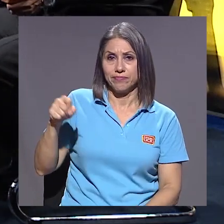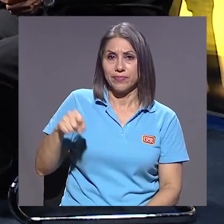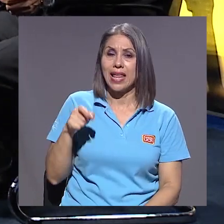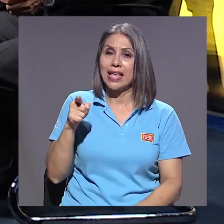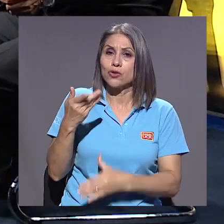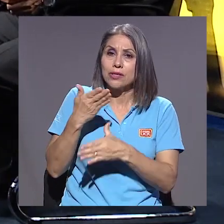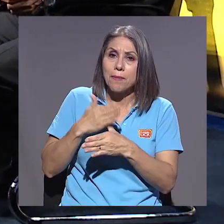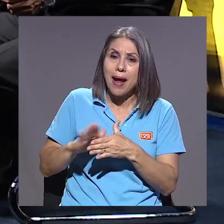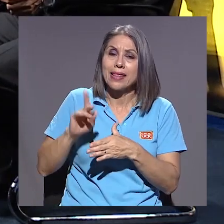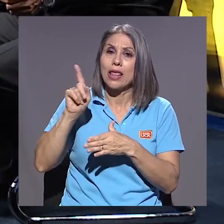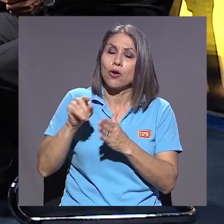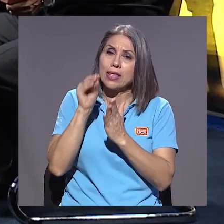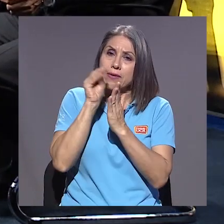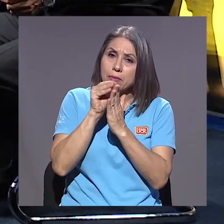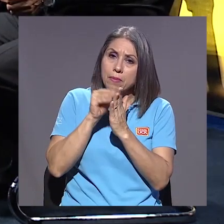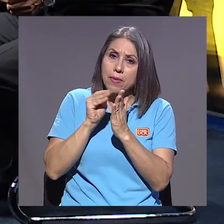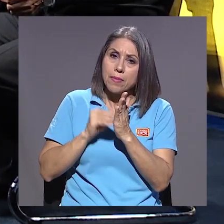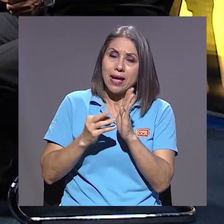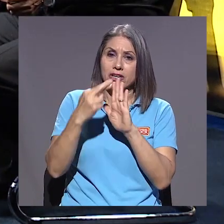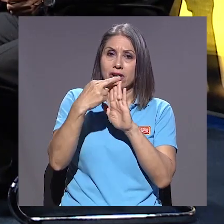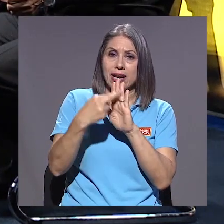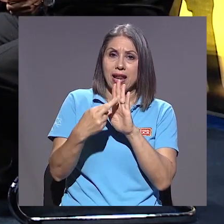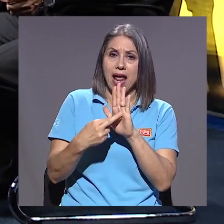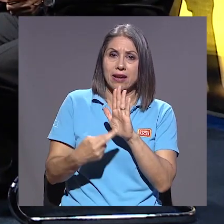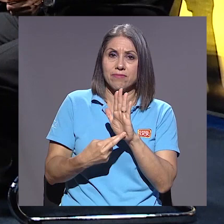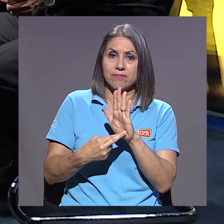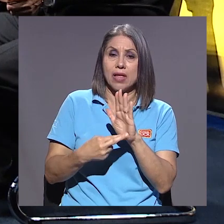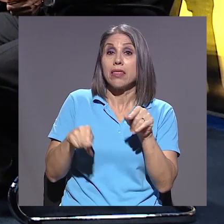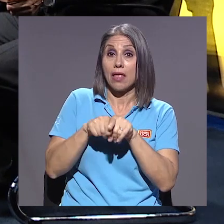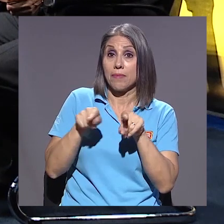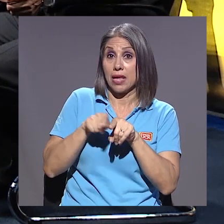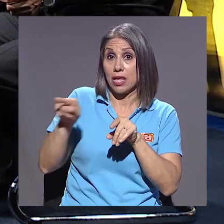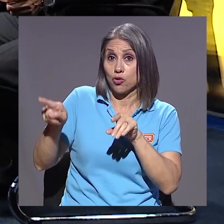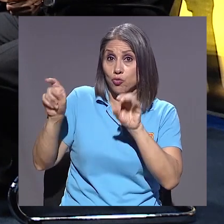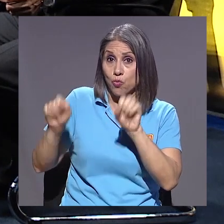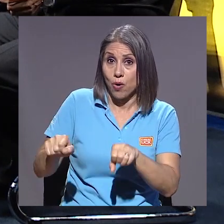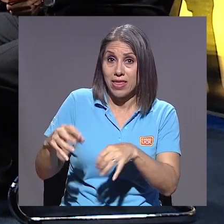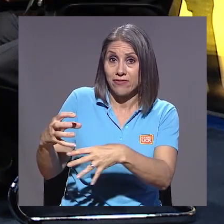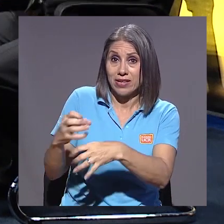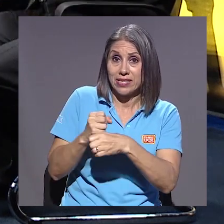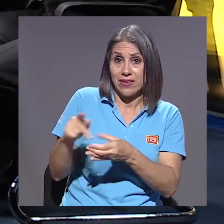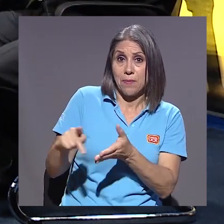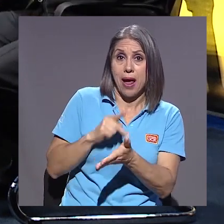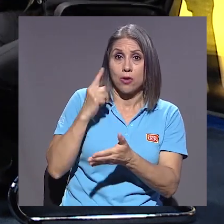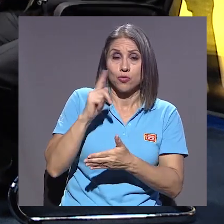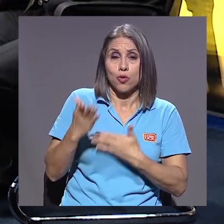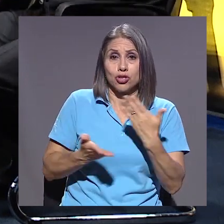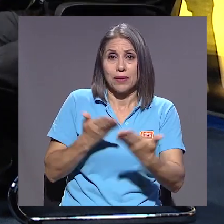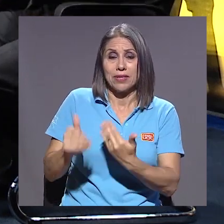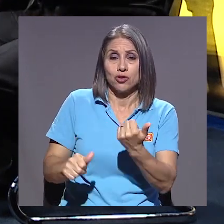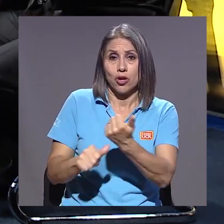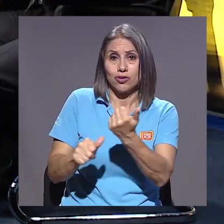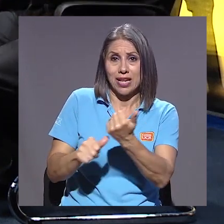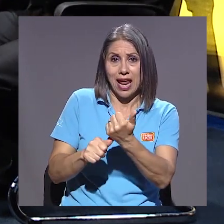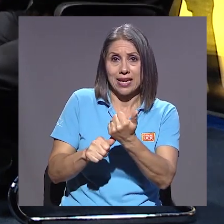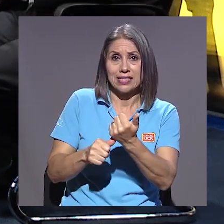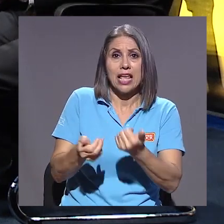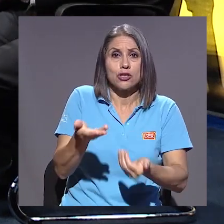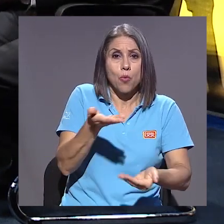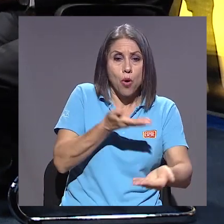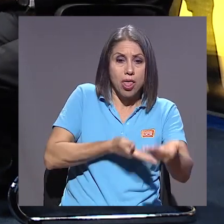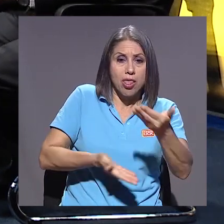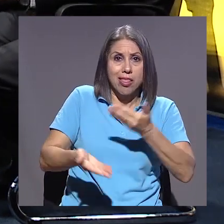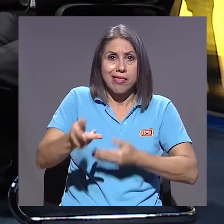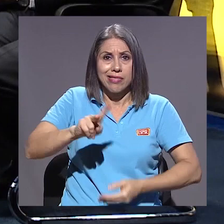se debe arreglar. Ellos van a poder también recibir pago por servicios auxiliares, es de doble vía. En alguna medida